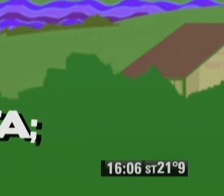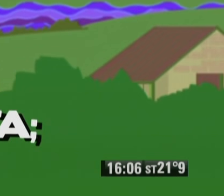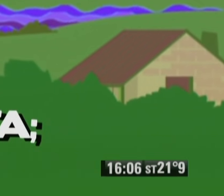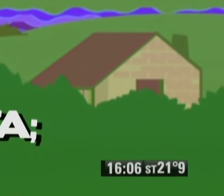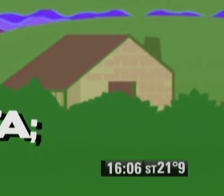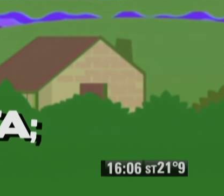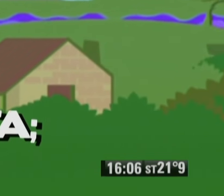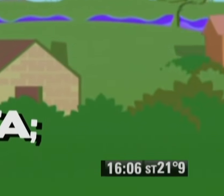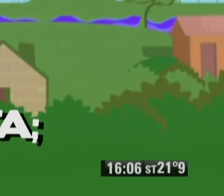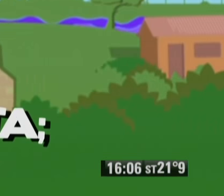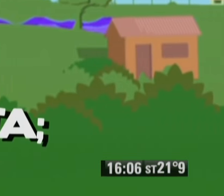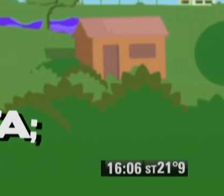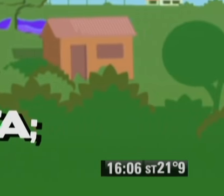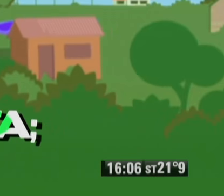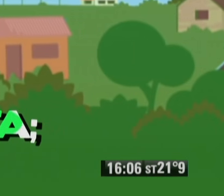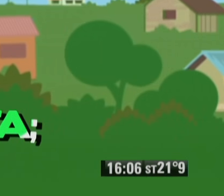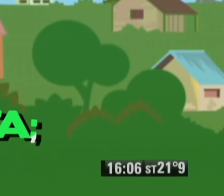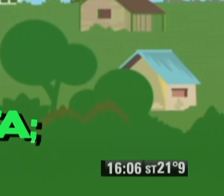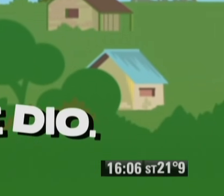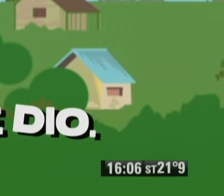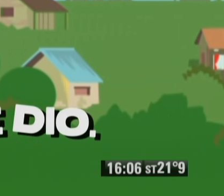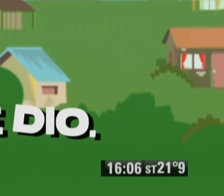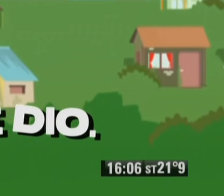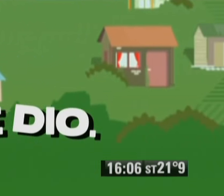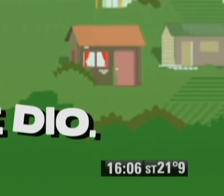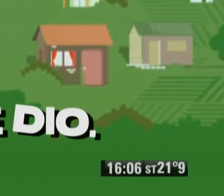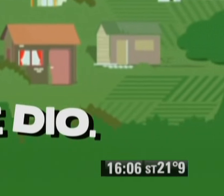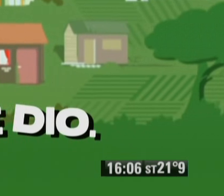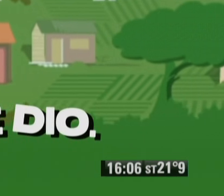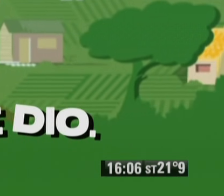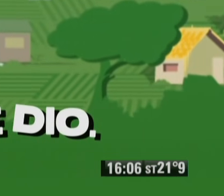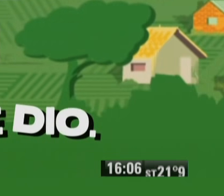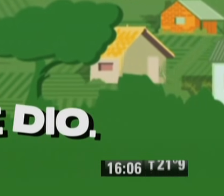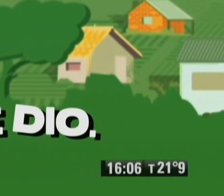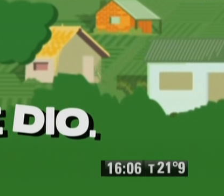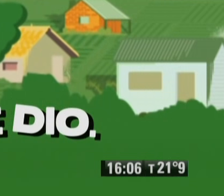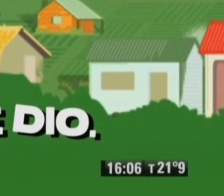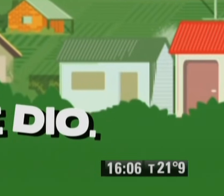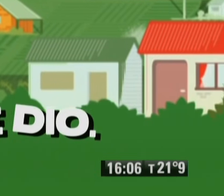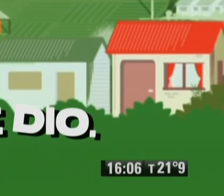Santa, el firmamento.